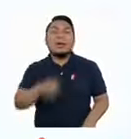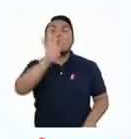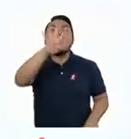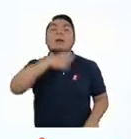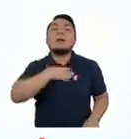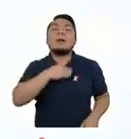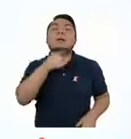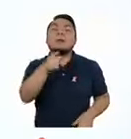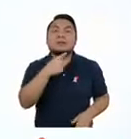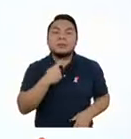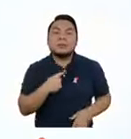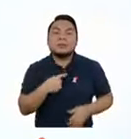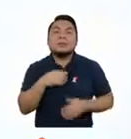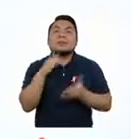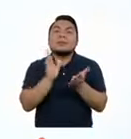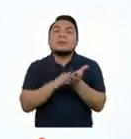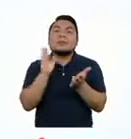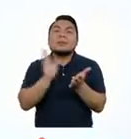4 años.